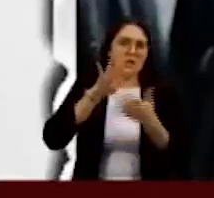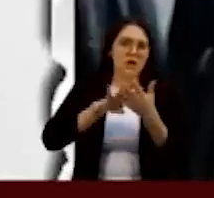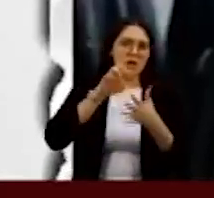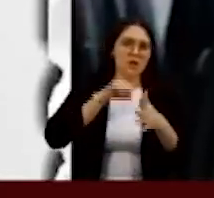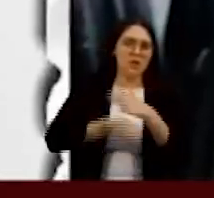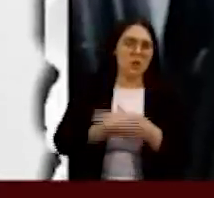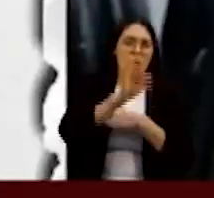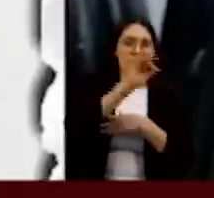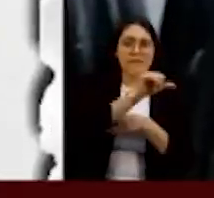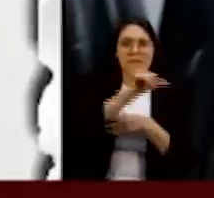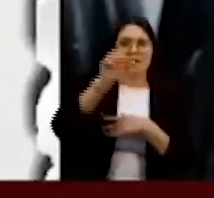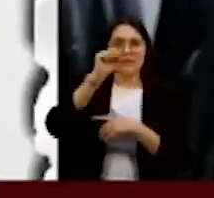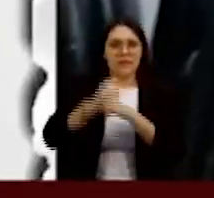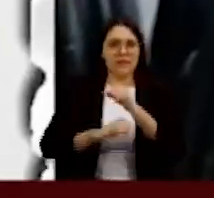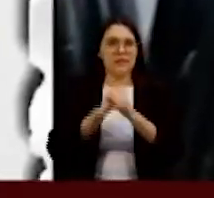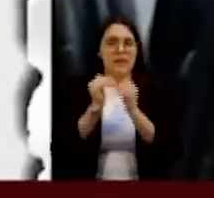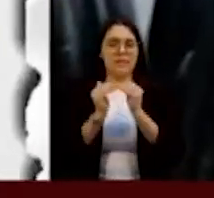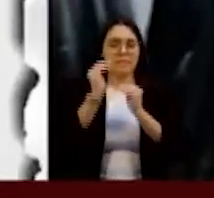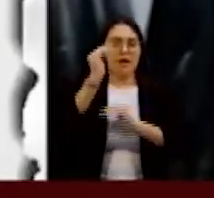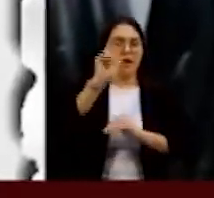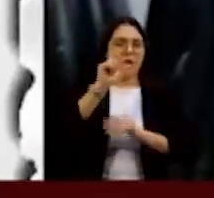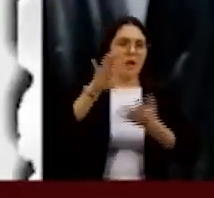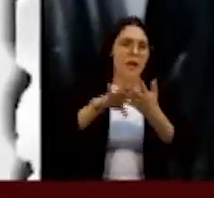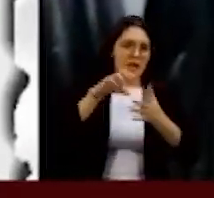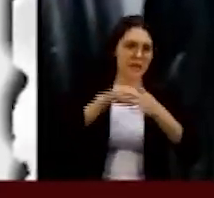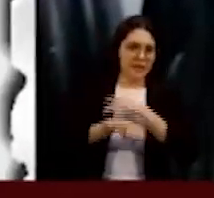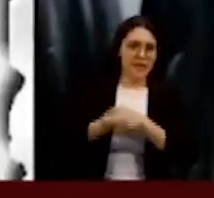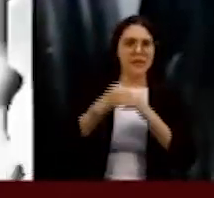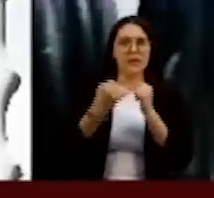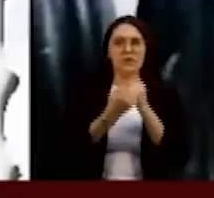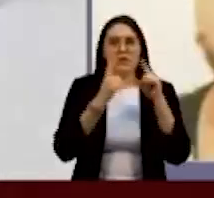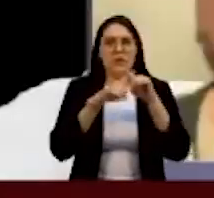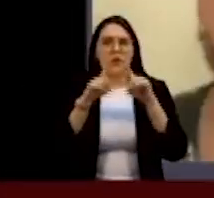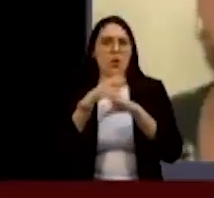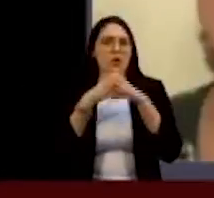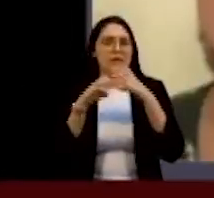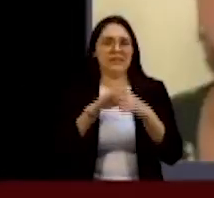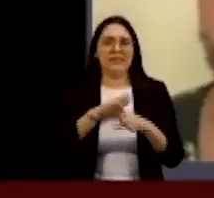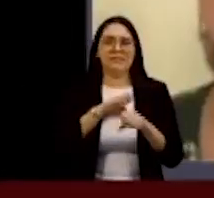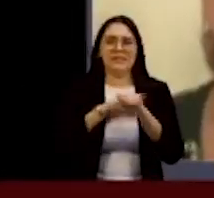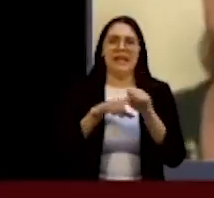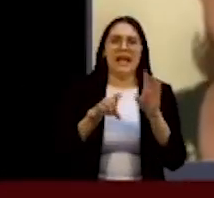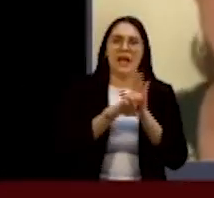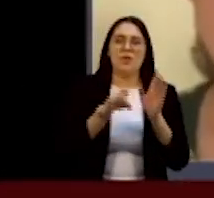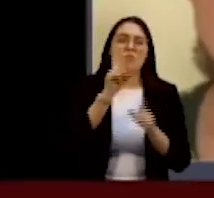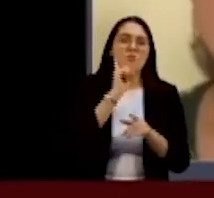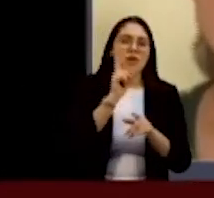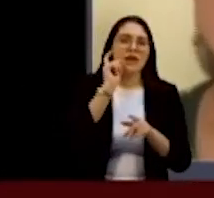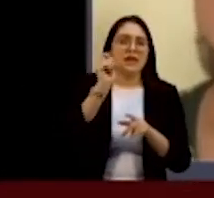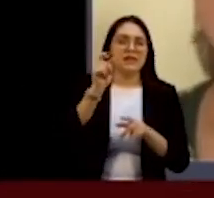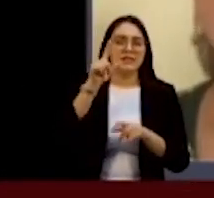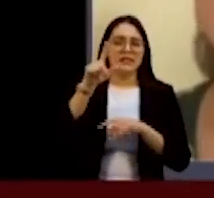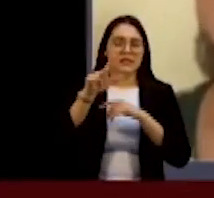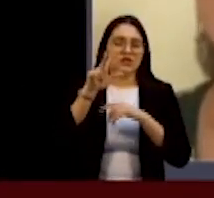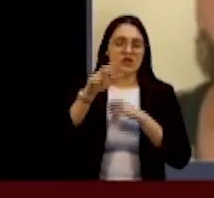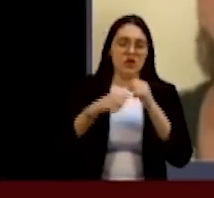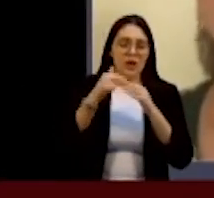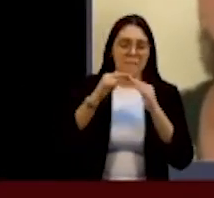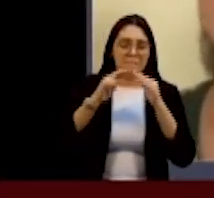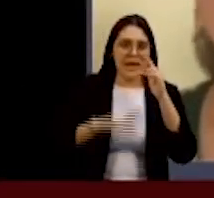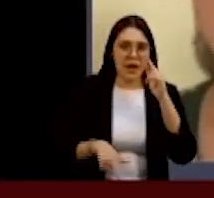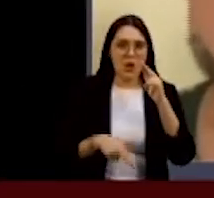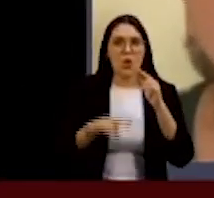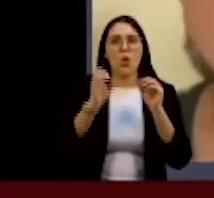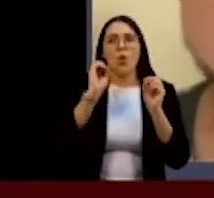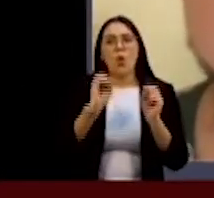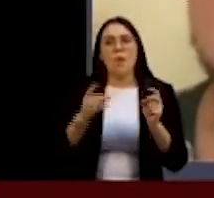que podamos agravar la pena un tercio en circunstancias específicas, por ejemplo, cuando la víctima es menor de edad o cuando el delito fue cometido por